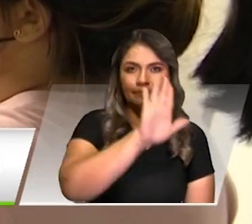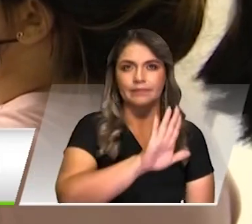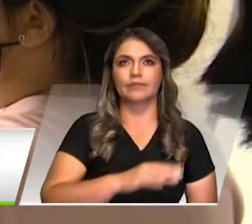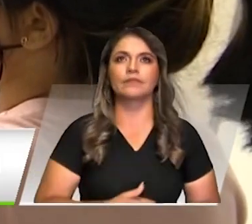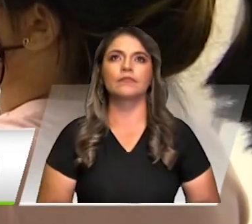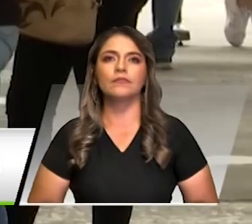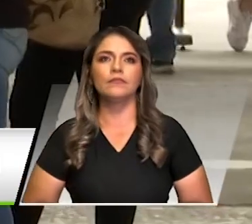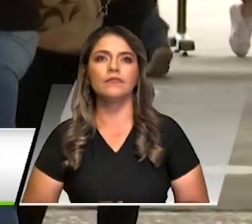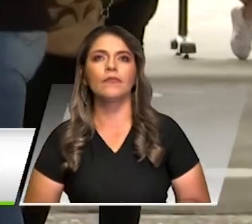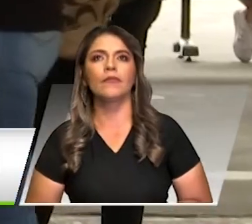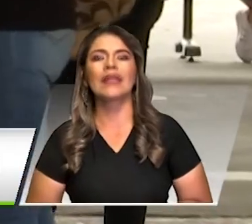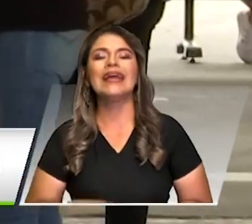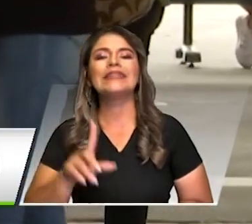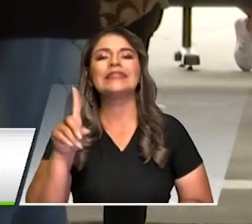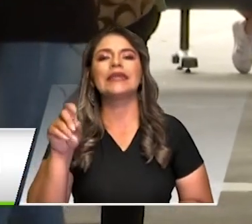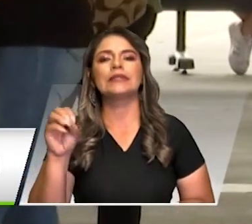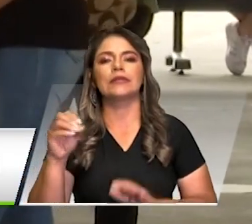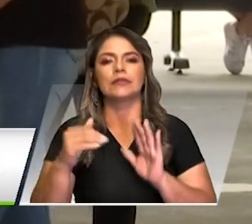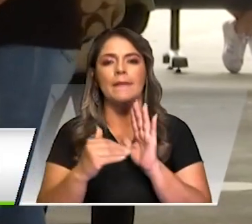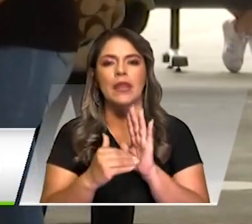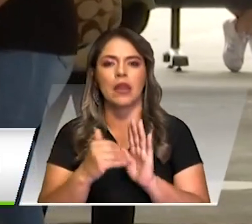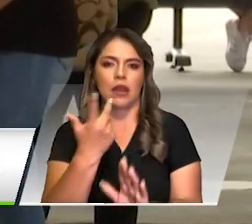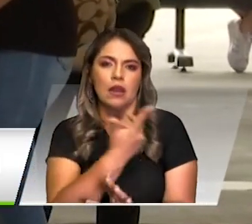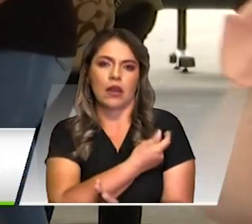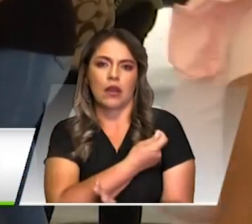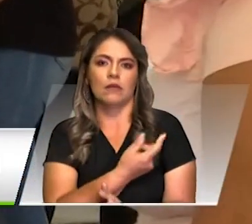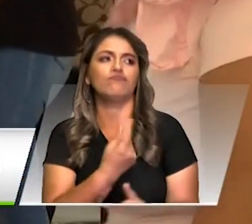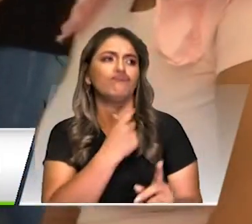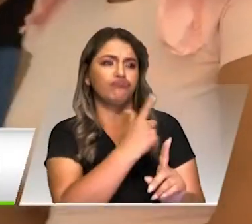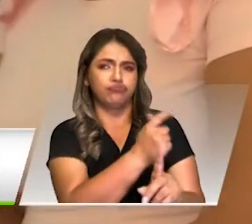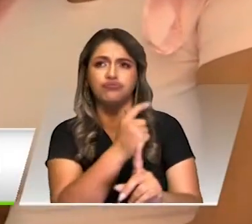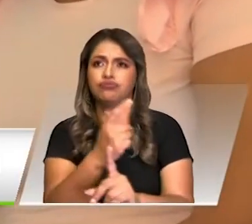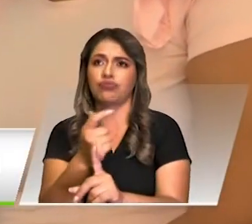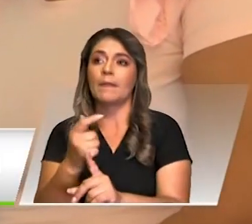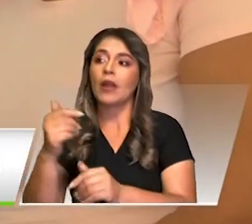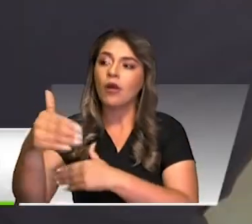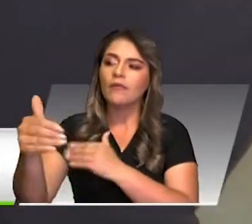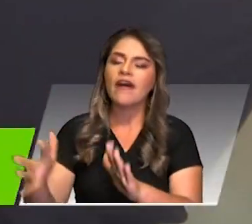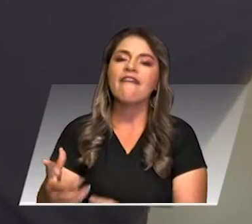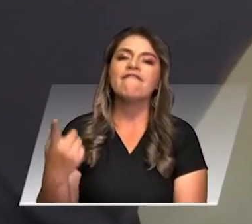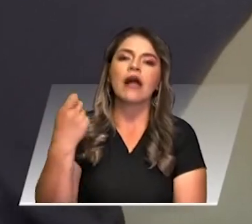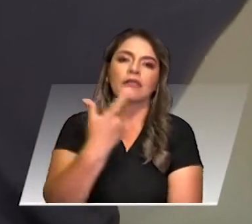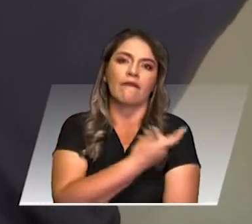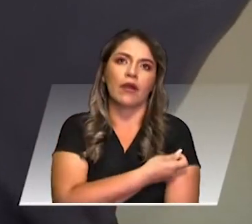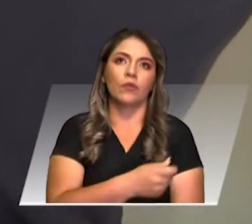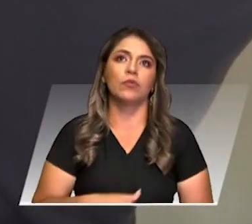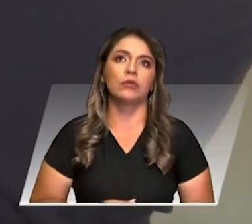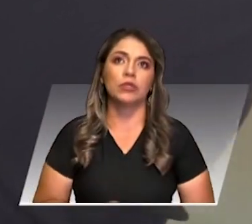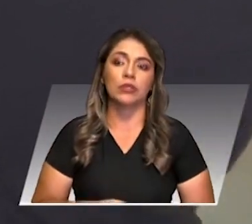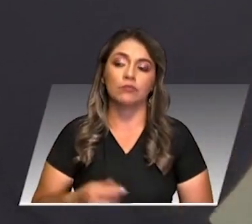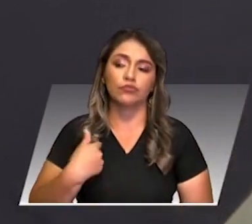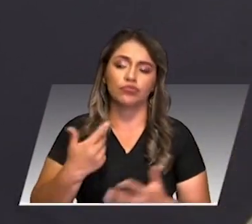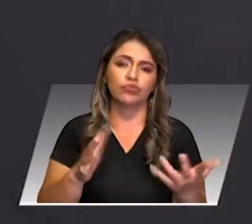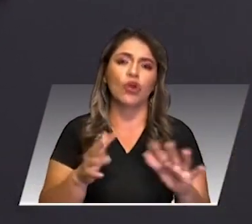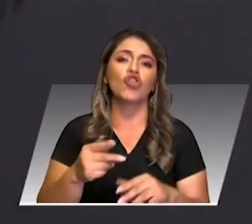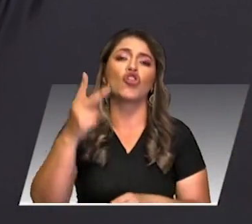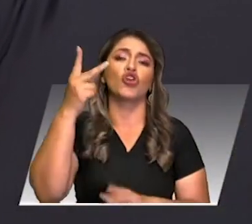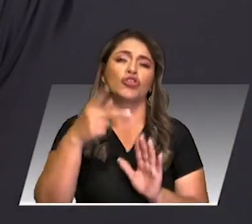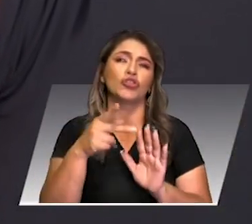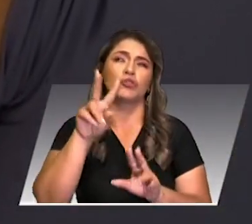aplicar más de 60 mil vacunas al día si hay disponibilidad del biológico y en dos meses cumplir la meta de inmunizar el